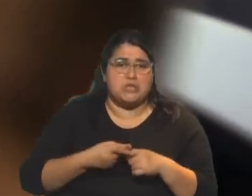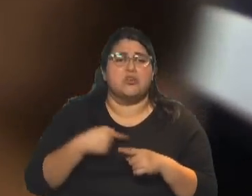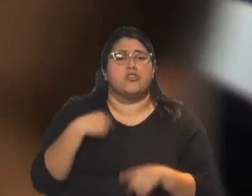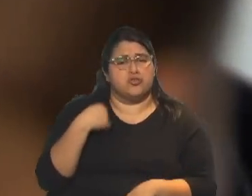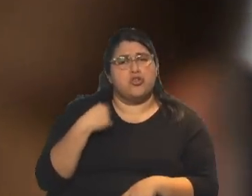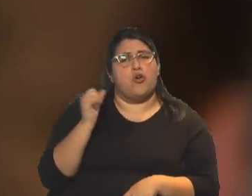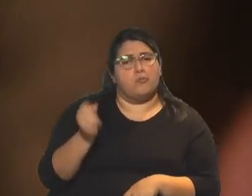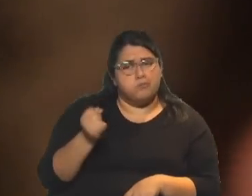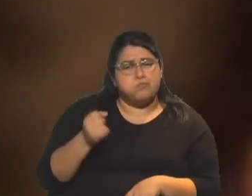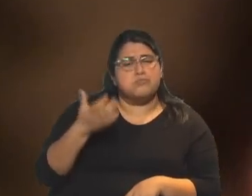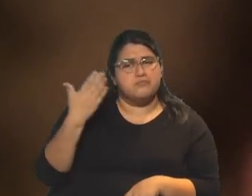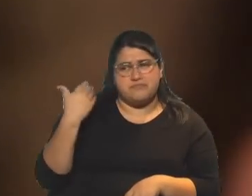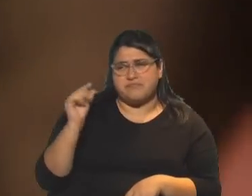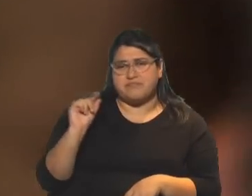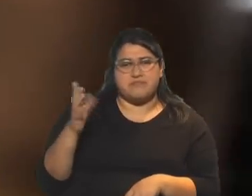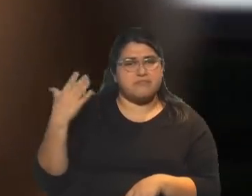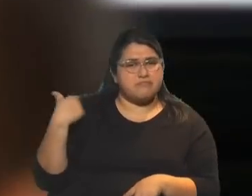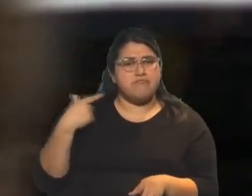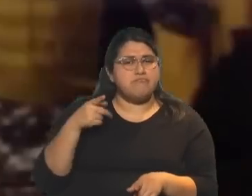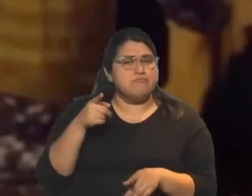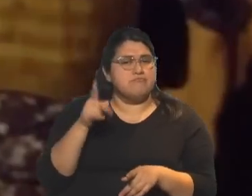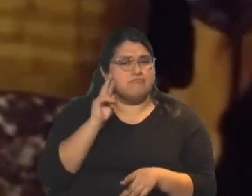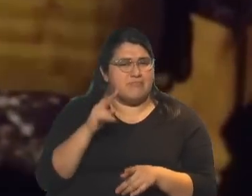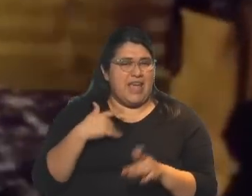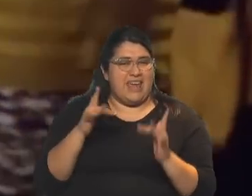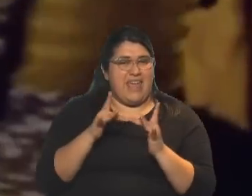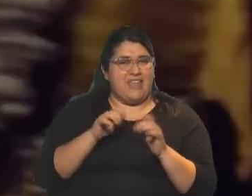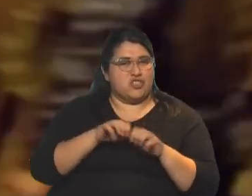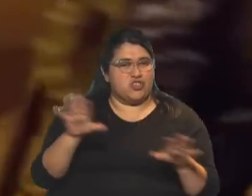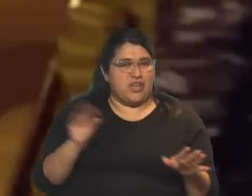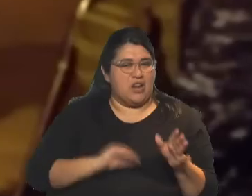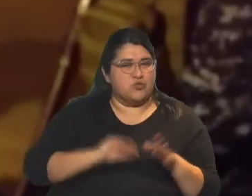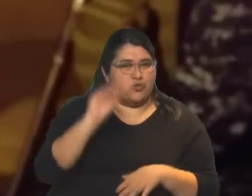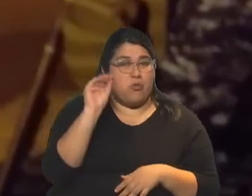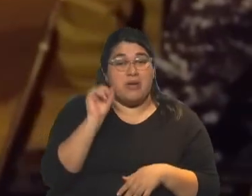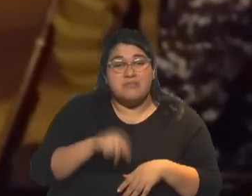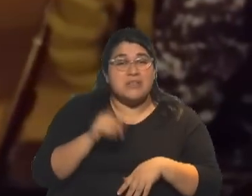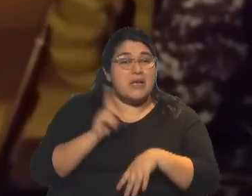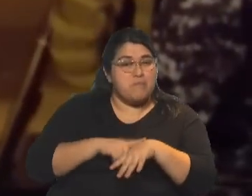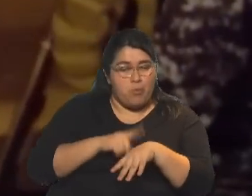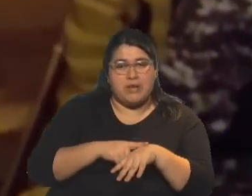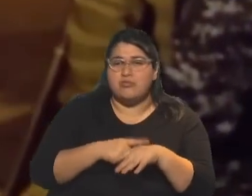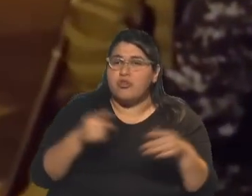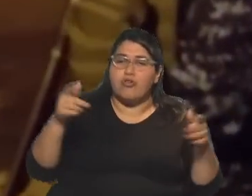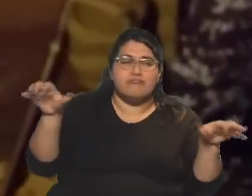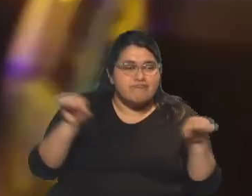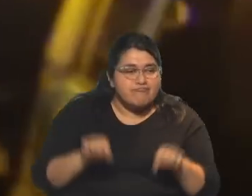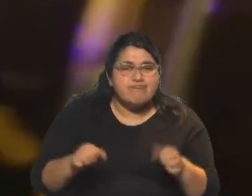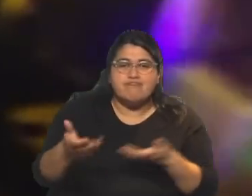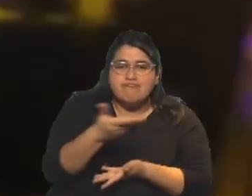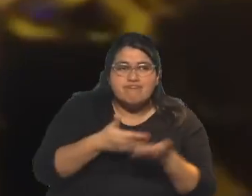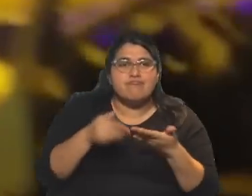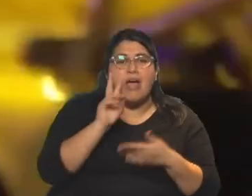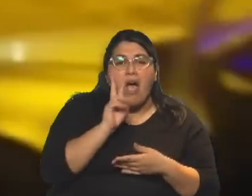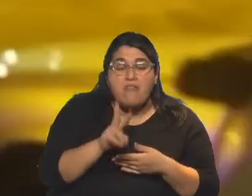señalé hace unos instantes nada más en mis redes sociales porque creo que es el momento de discutir sobre estos personajes